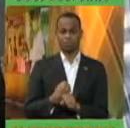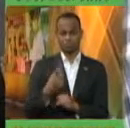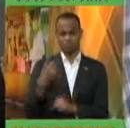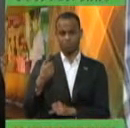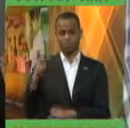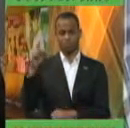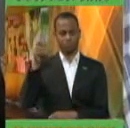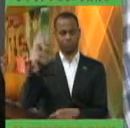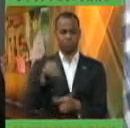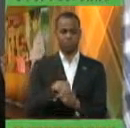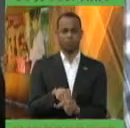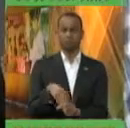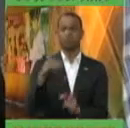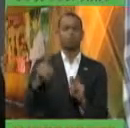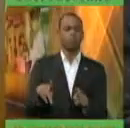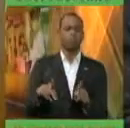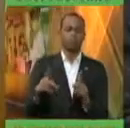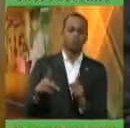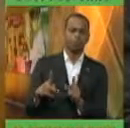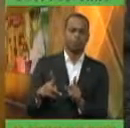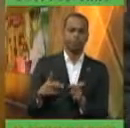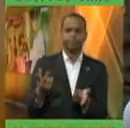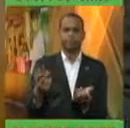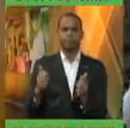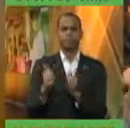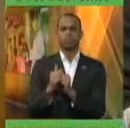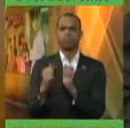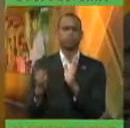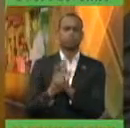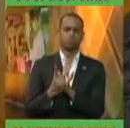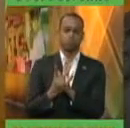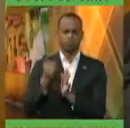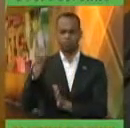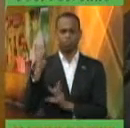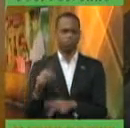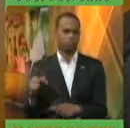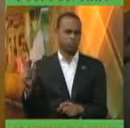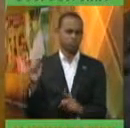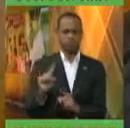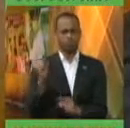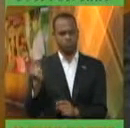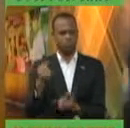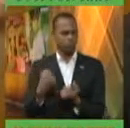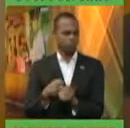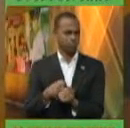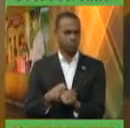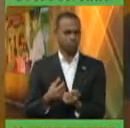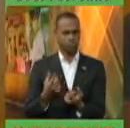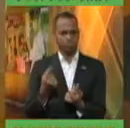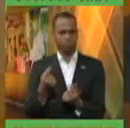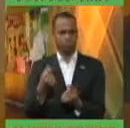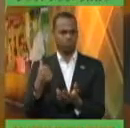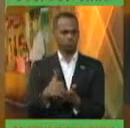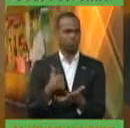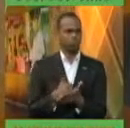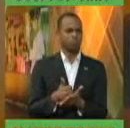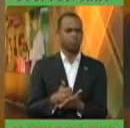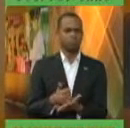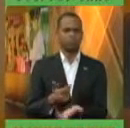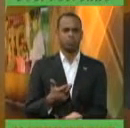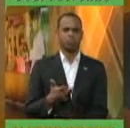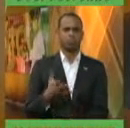exactamente lo que llegó una persona con algún tipo de discapacidad y entonces alguien que le asiste de